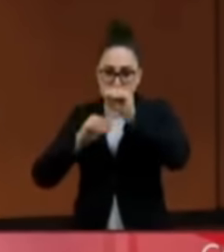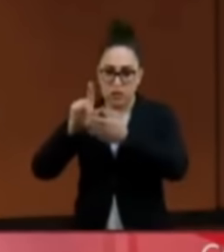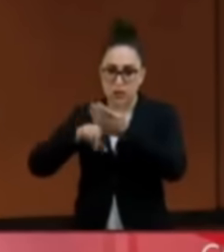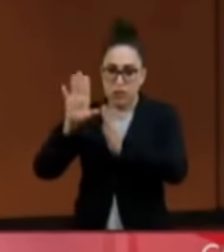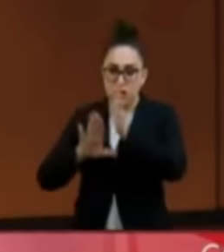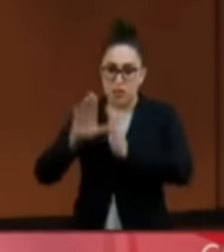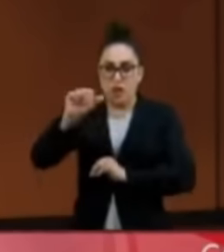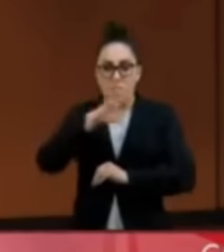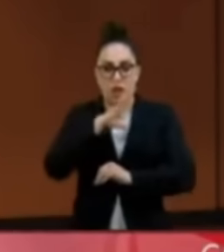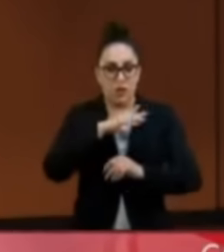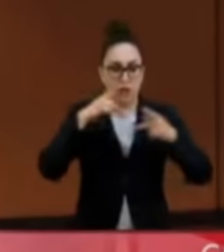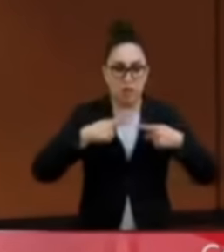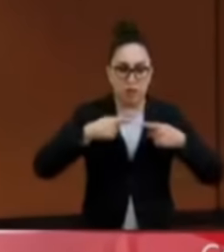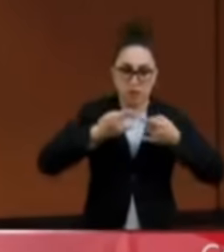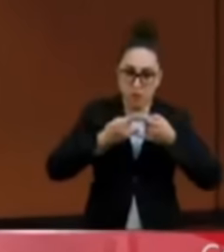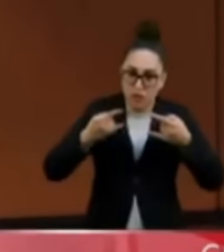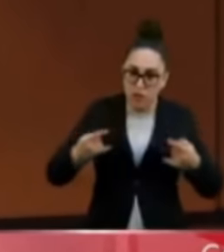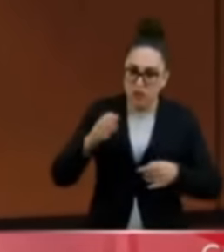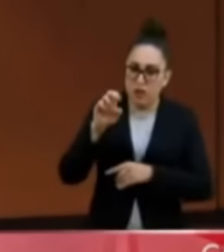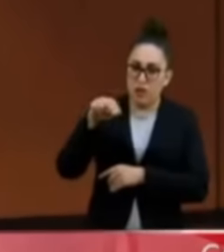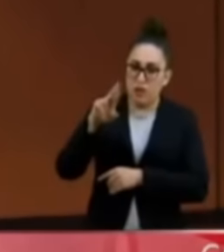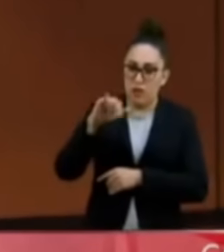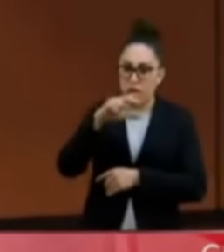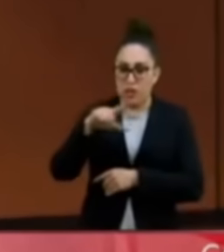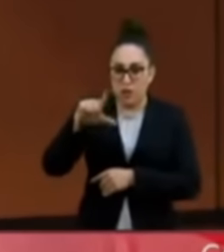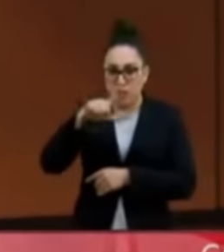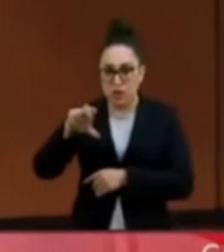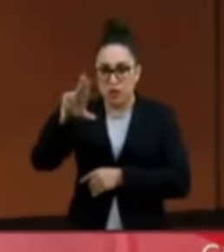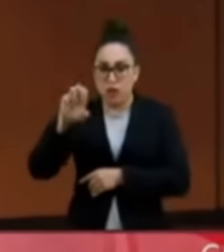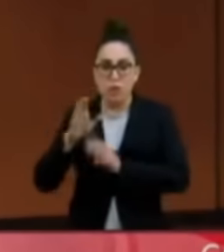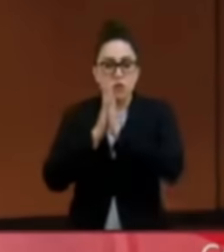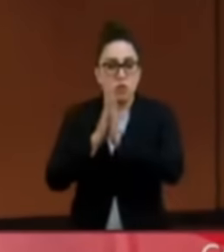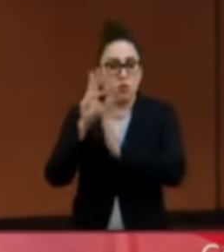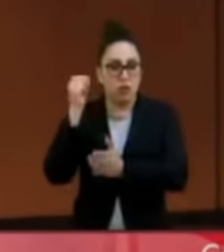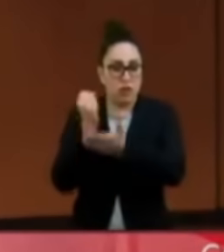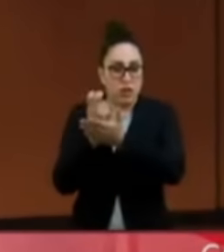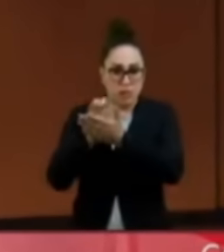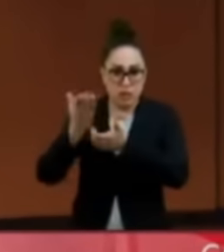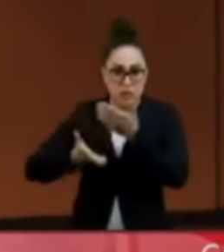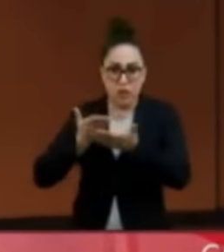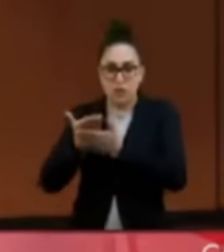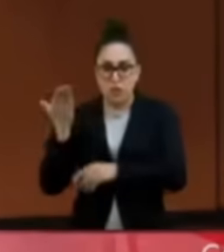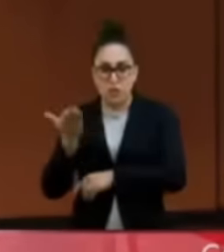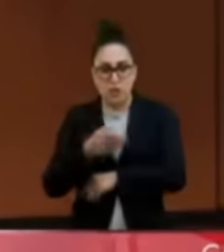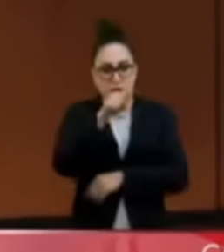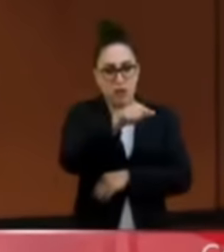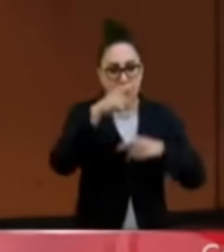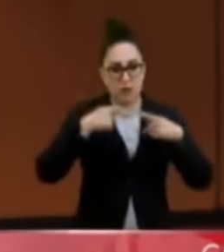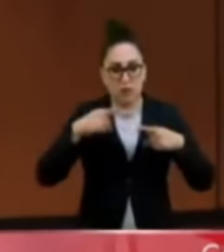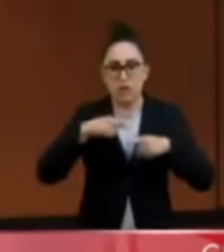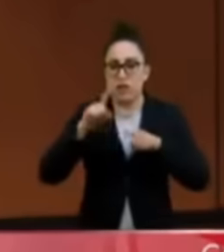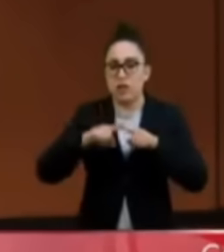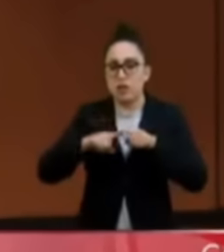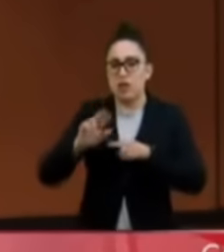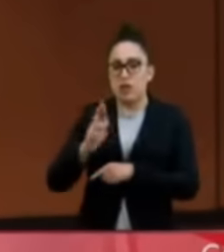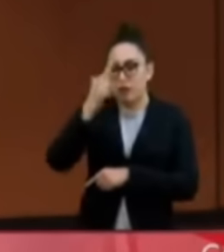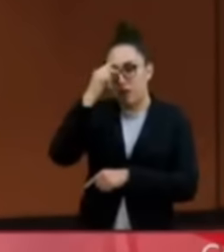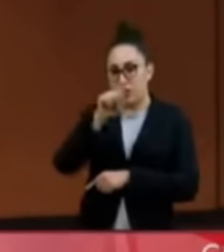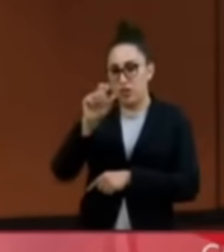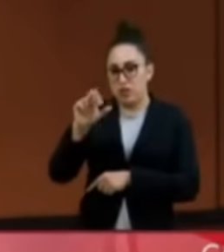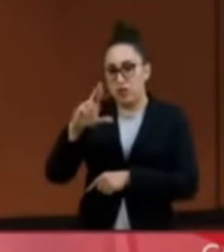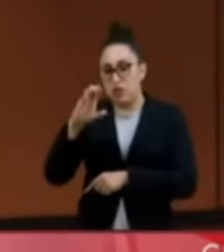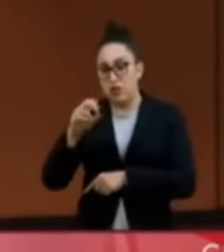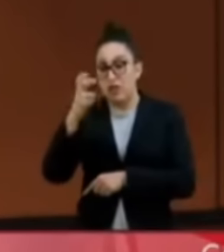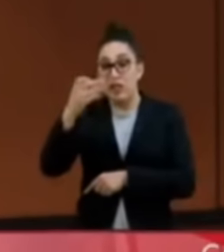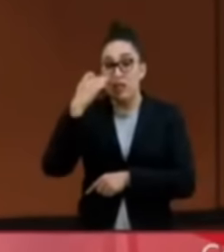Krause nos llamaba aquí a no votar a favor de la reforma judicial y apelaba a la autoridad de Krause, a la autoridad de Zarco, perdón. Pues yo le dije entonces y